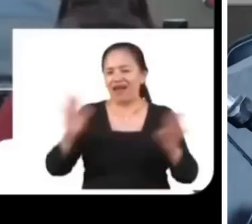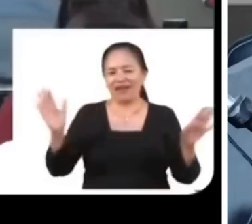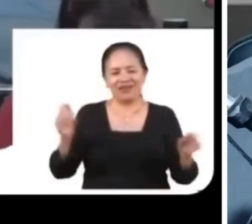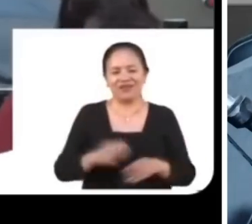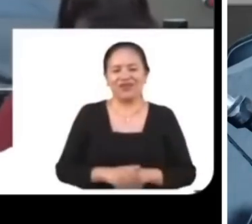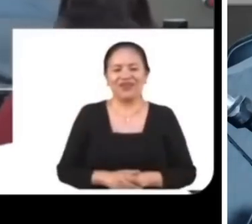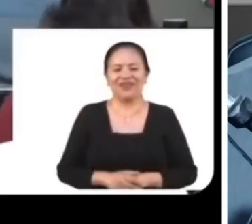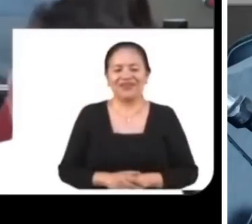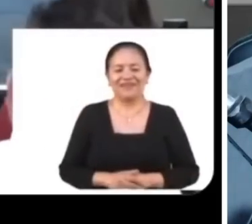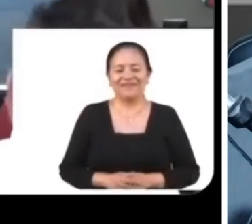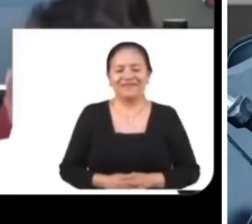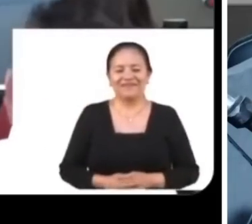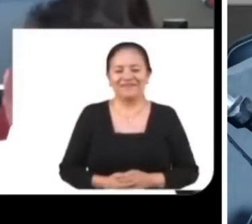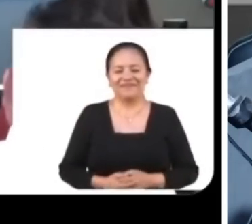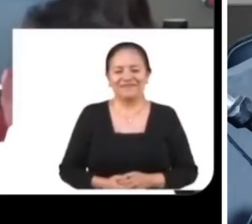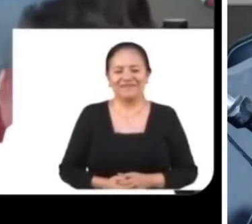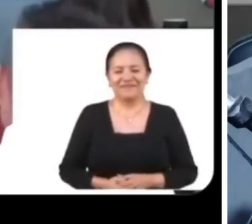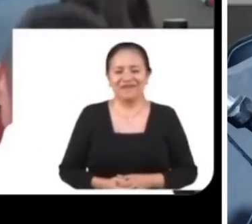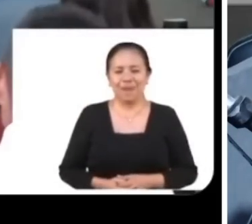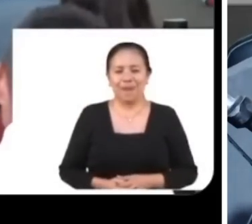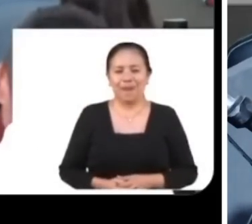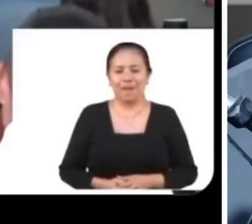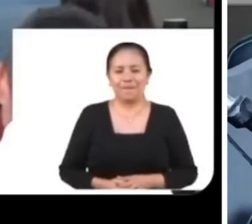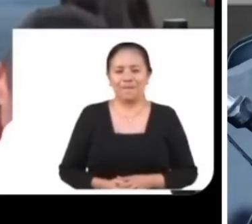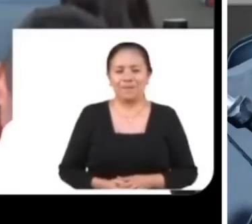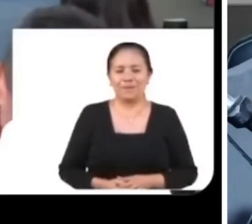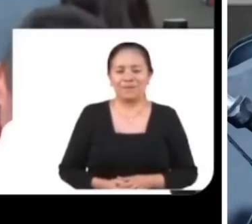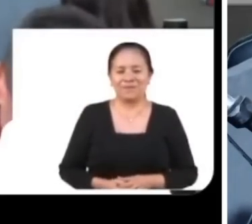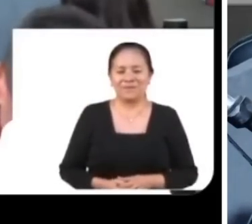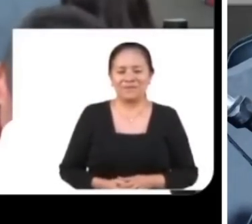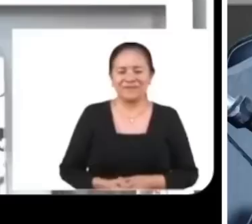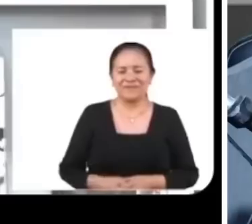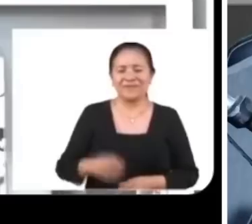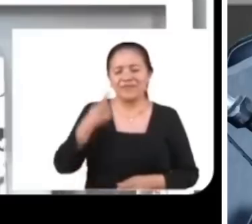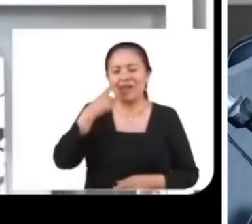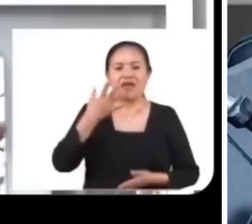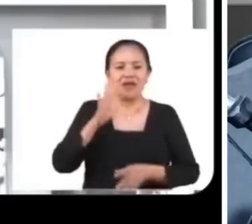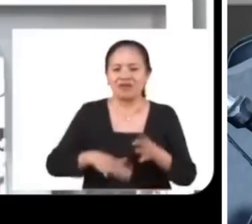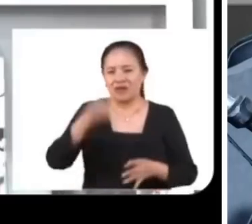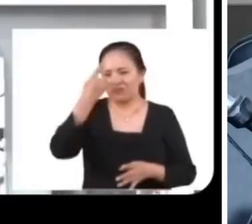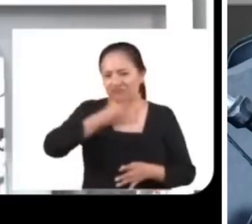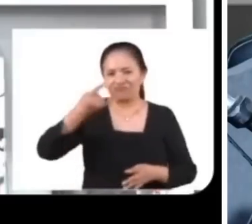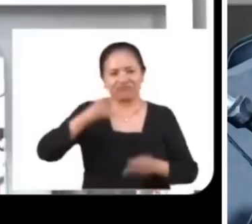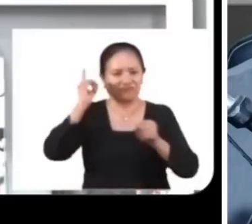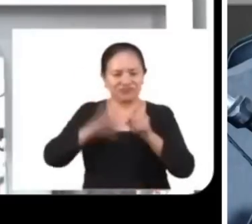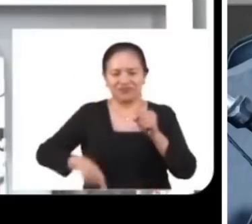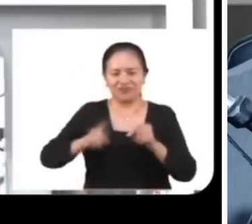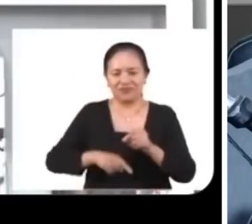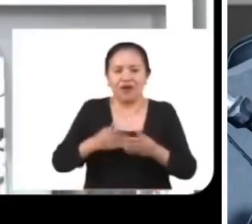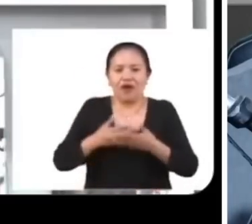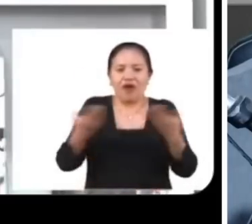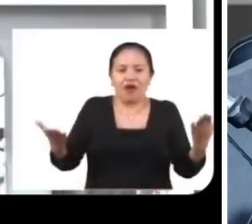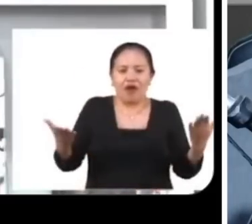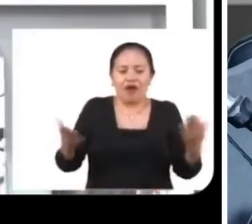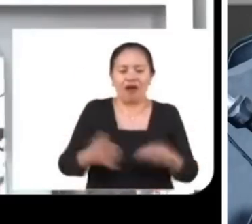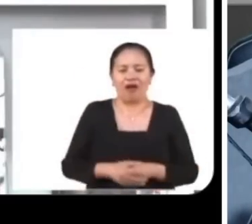los que fueron enga todos no lo sabían para nosotros no es una sorpresa vamos a ver qué dijo la jefa de gobierno sobre